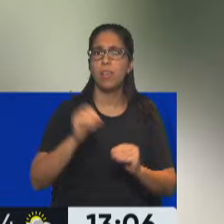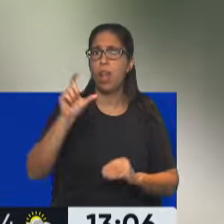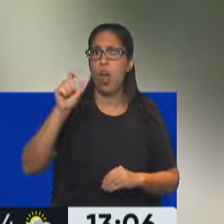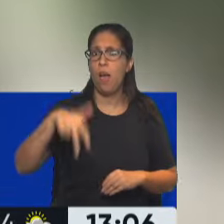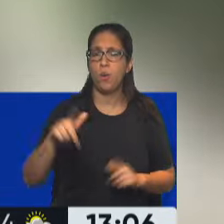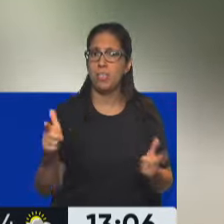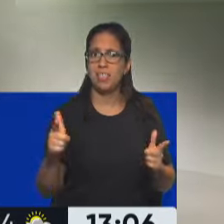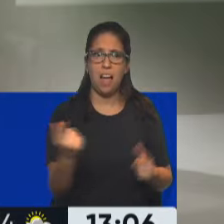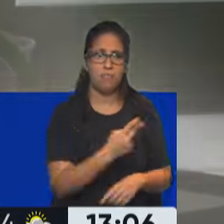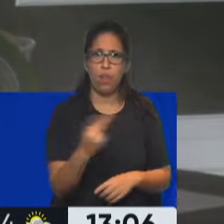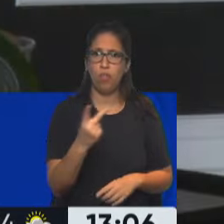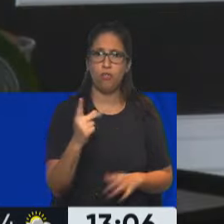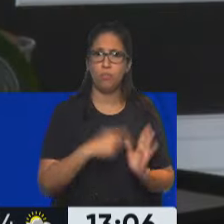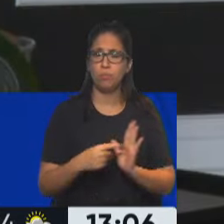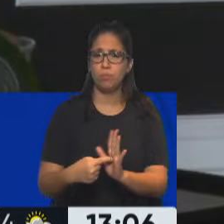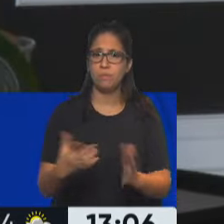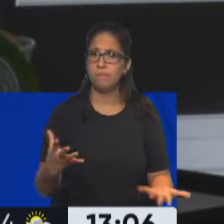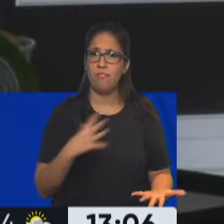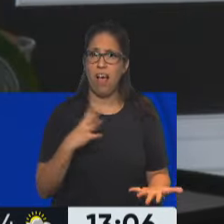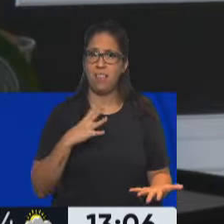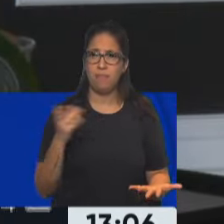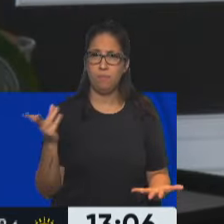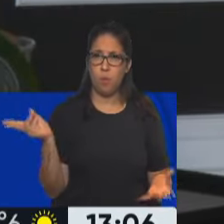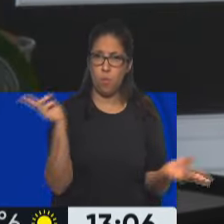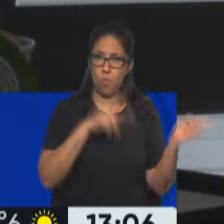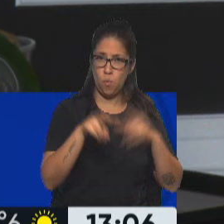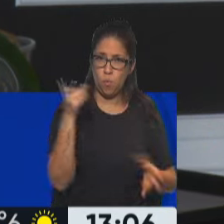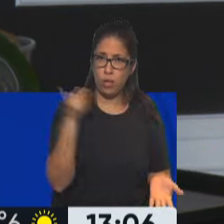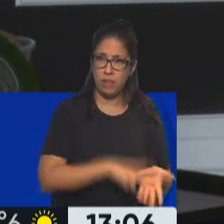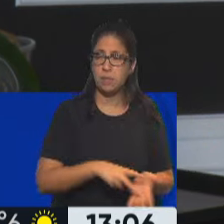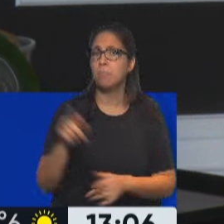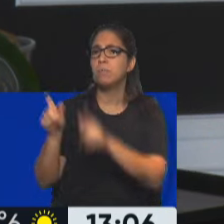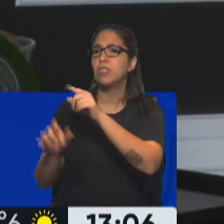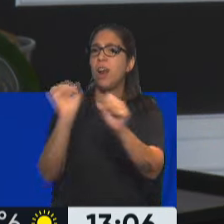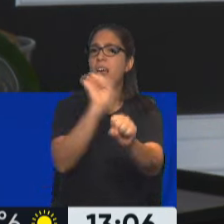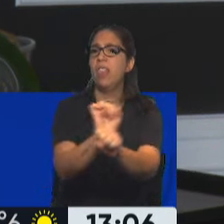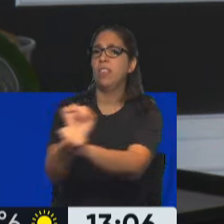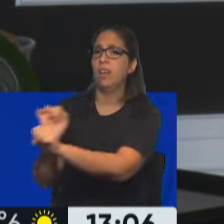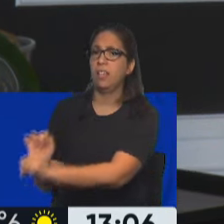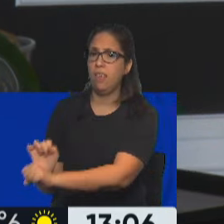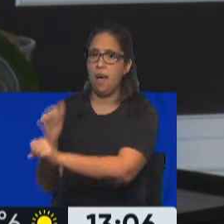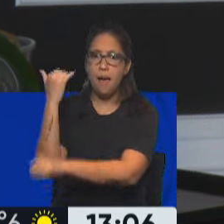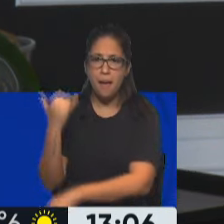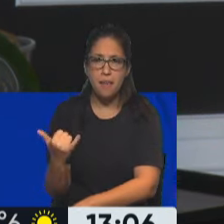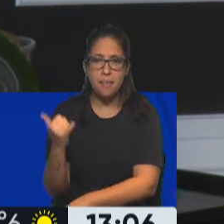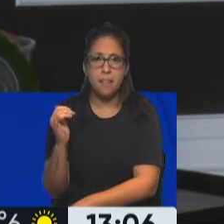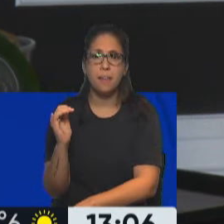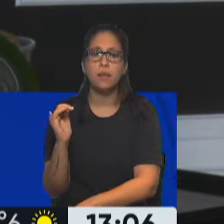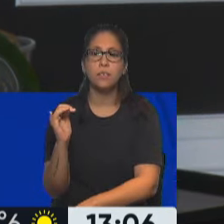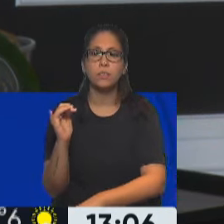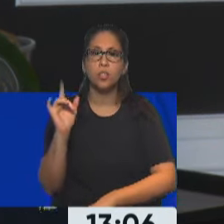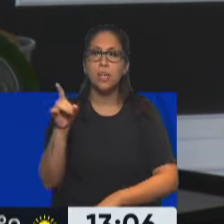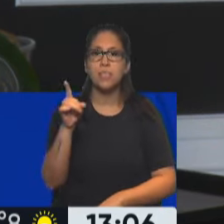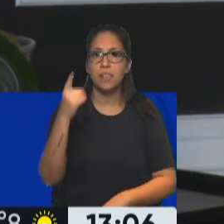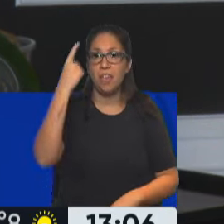loan bueno en principio te digo que hay personas que están detenidas es esas este eh esas hipótesis de